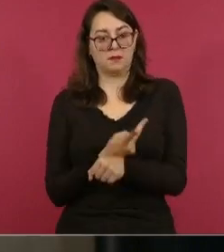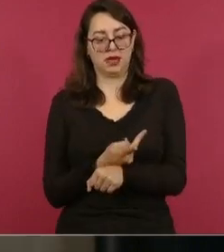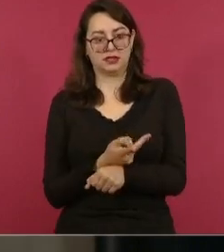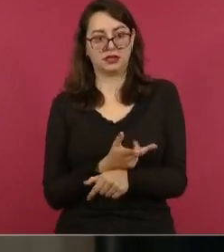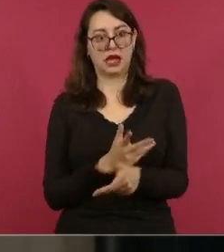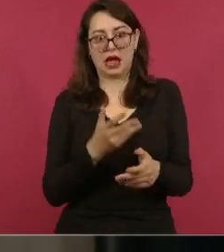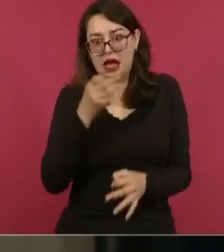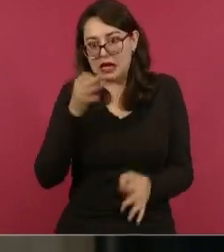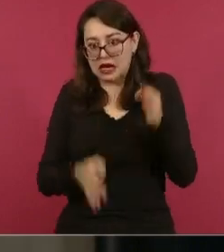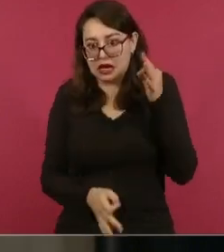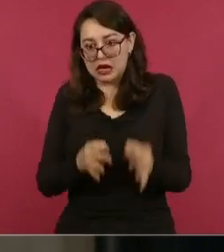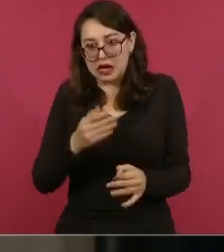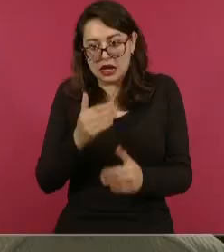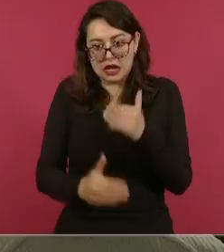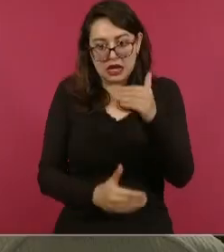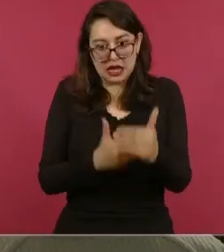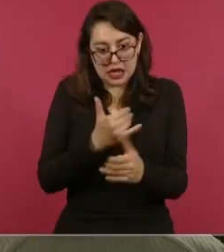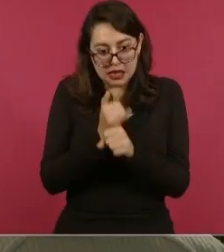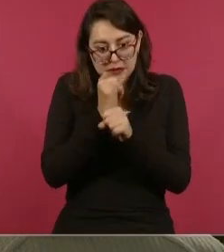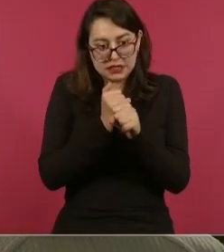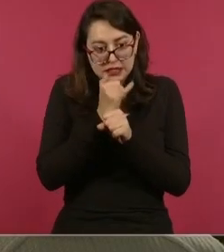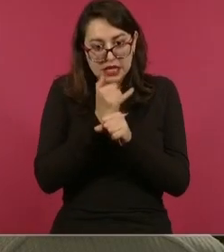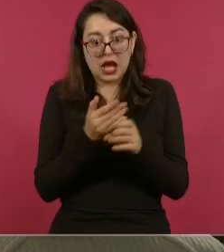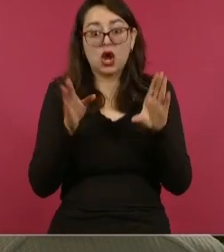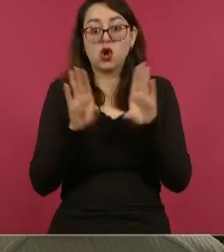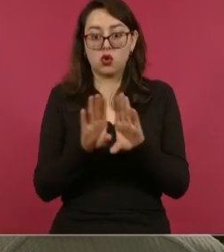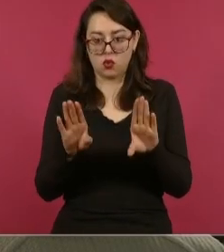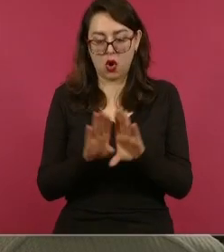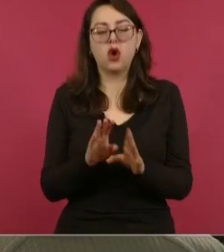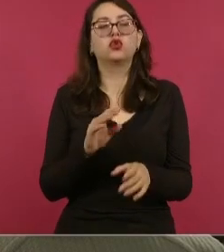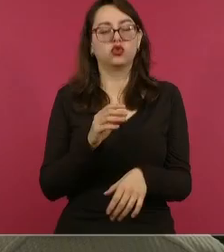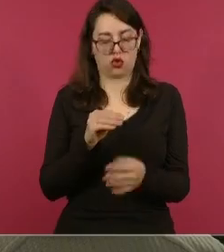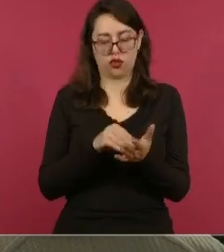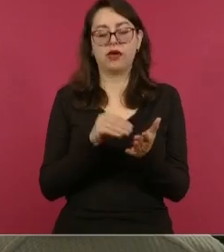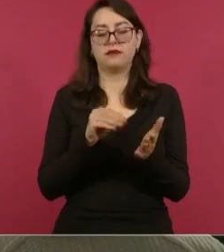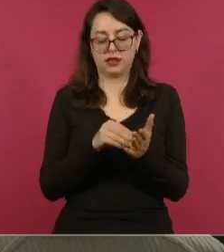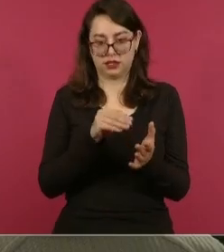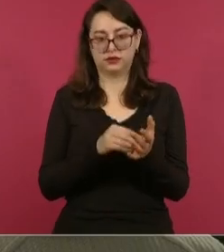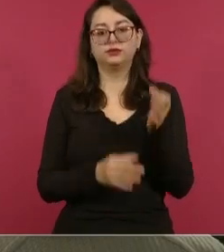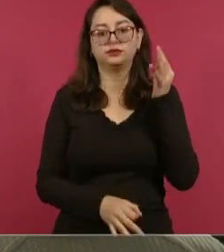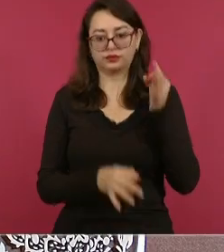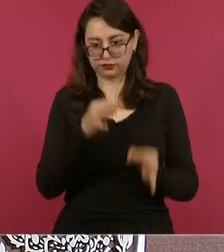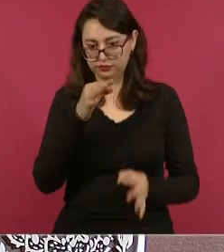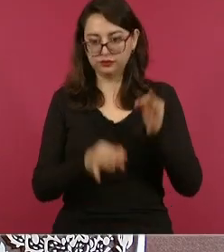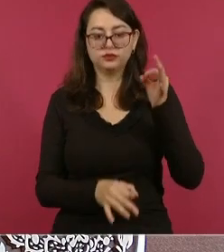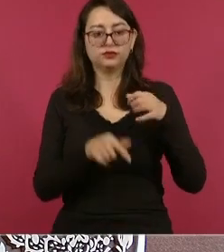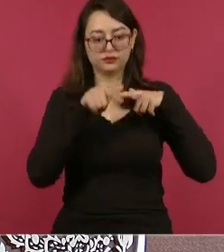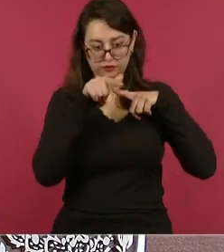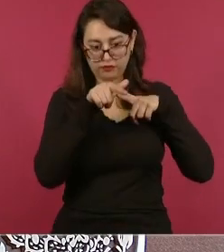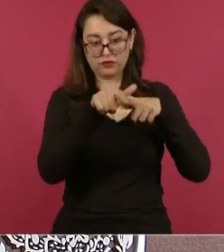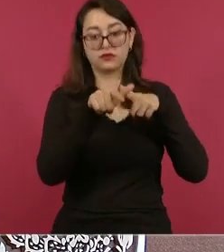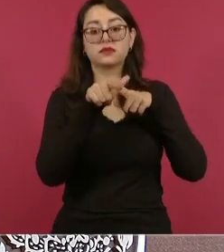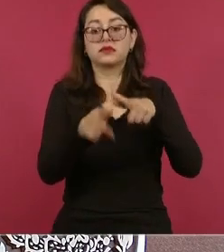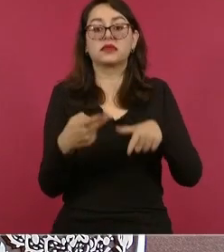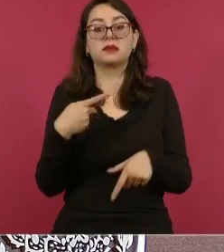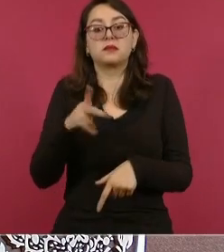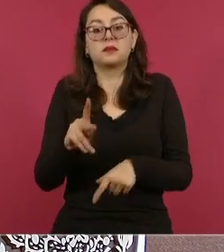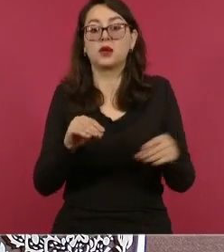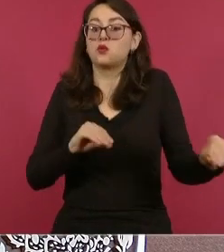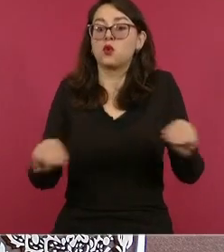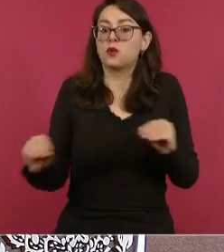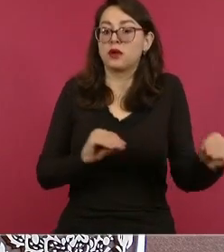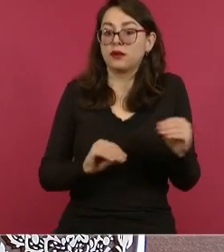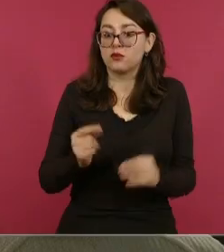estas carpetas. Yo ya las tengo investigadas, están abiertas, todavía están activas, pero no se ha hecho nada.